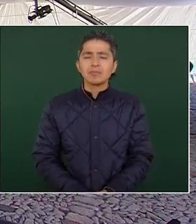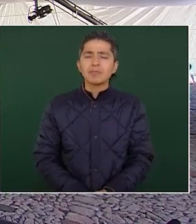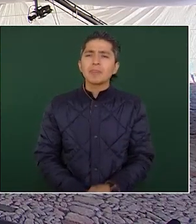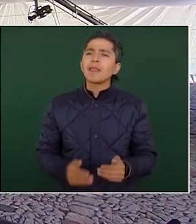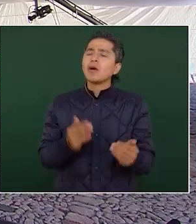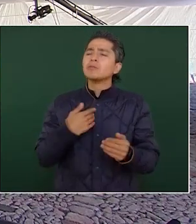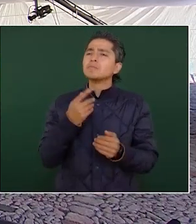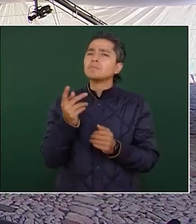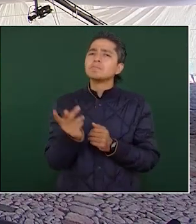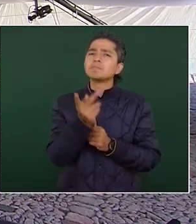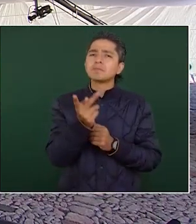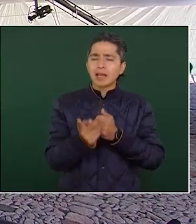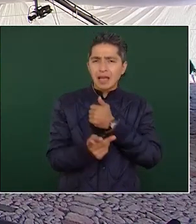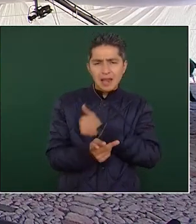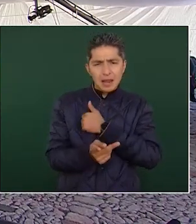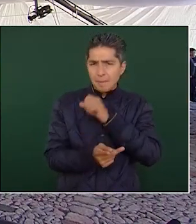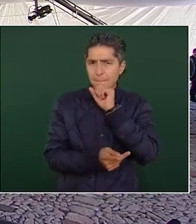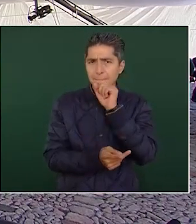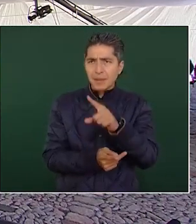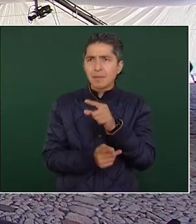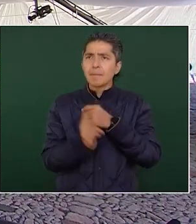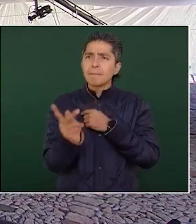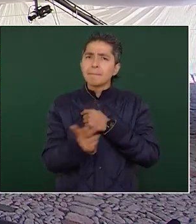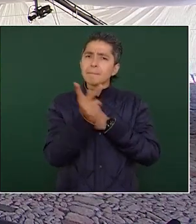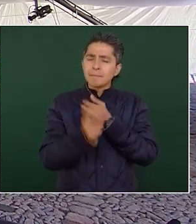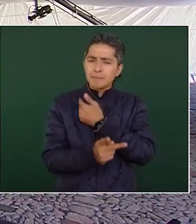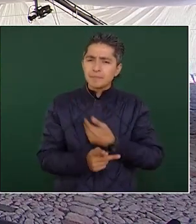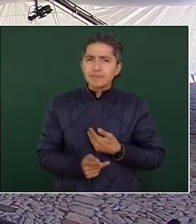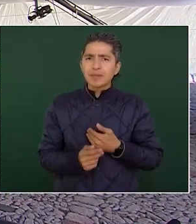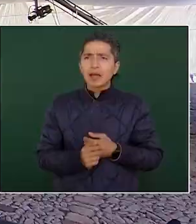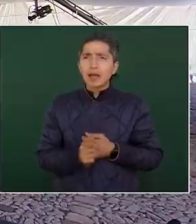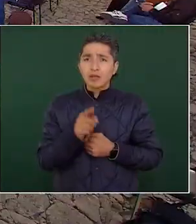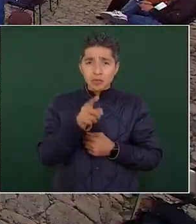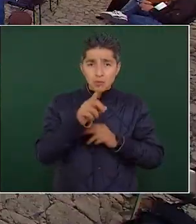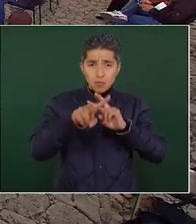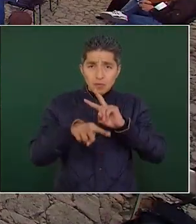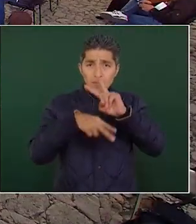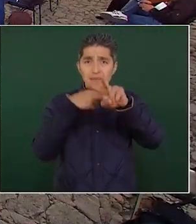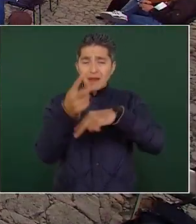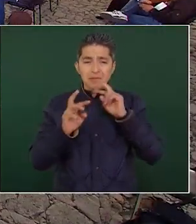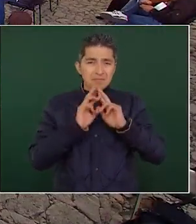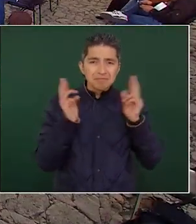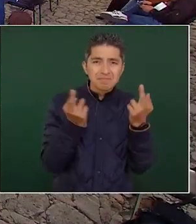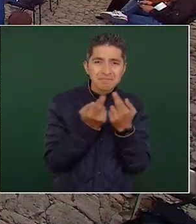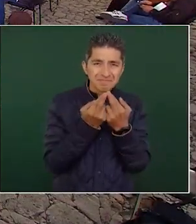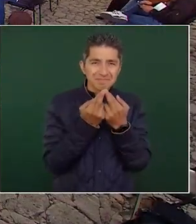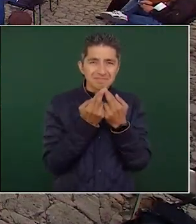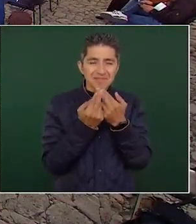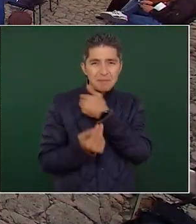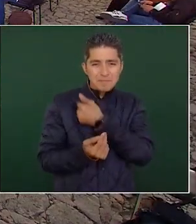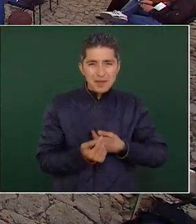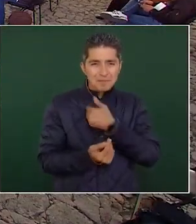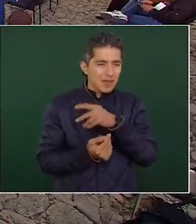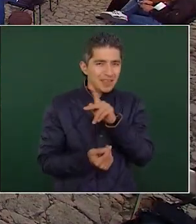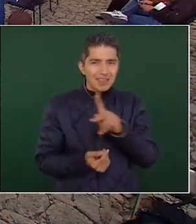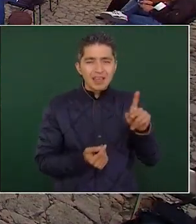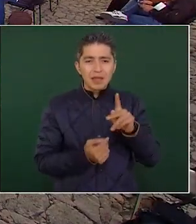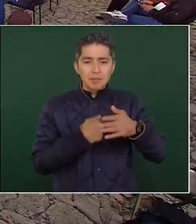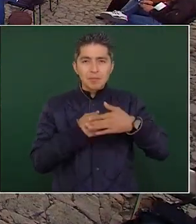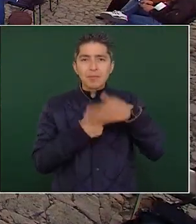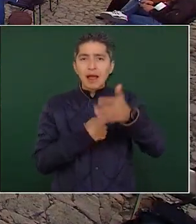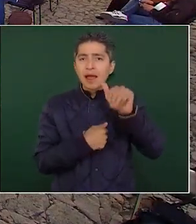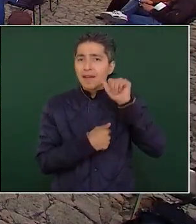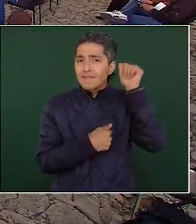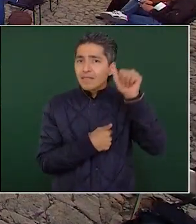Respecto de Canadá, también preguntarle, señor presidente, si acudirá a la cumbre que se tiene programada para el próximo